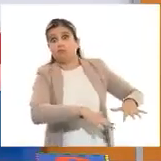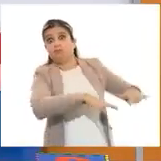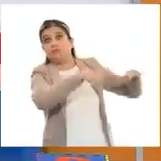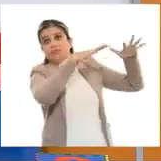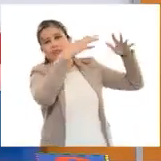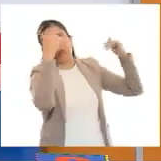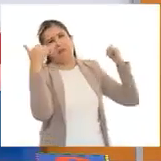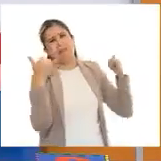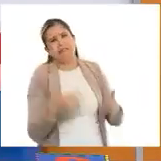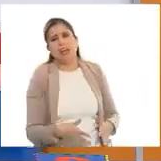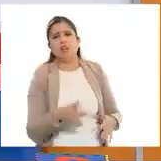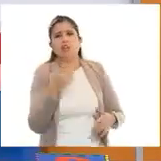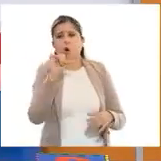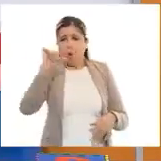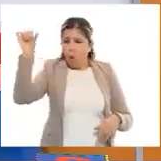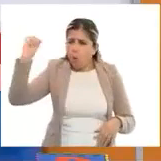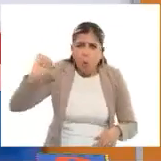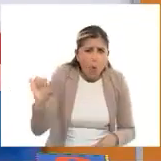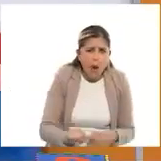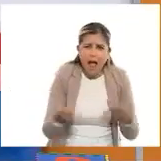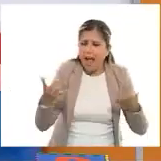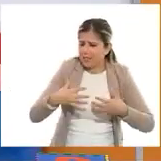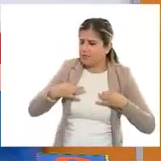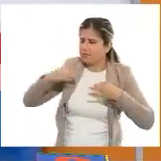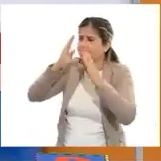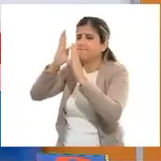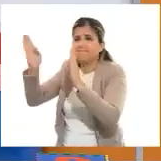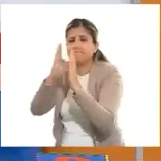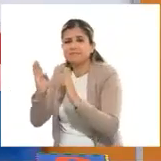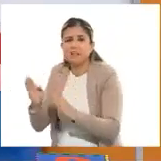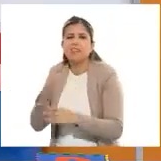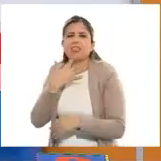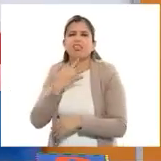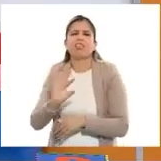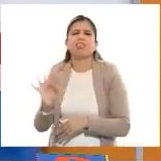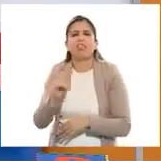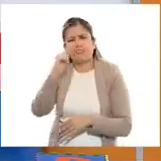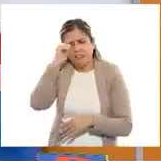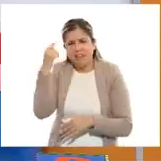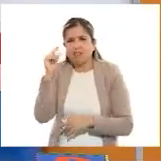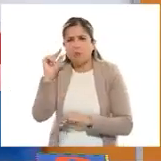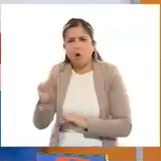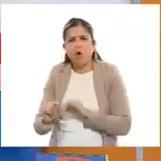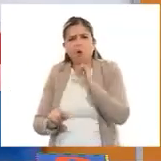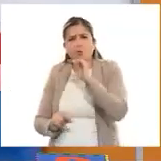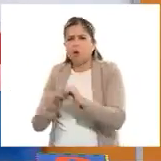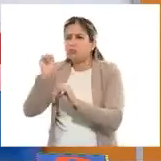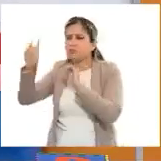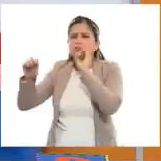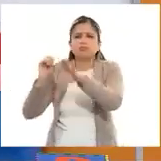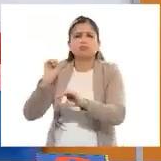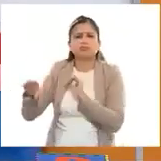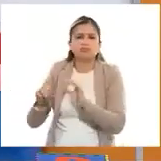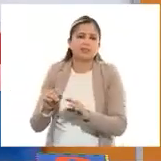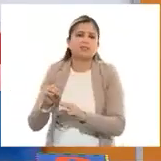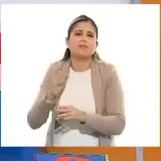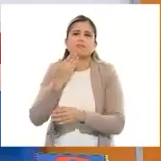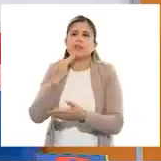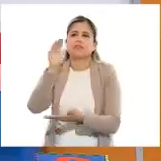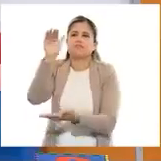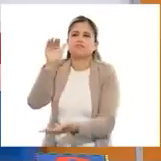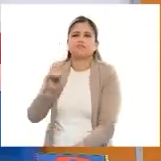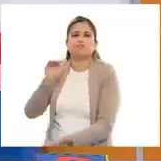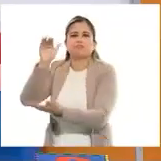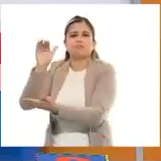trabajo muy, muy pesado. Pero si nos hacemos responsables de ese trabajo de ir doblando poco a poco la ropa, tan pronto va saliendo como la vamos